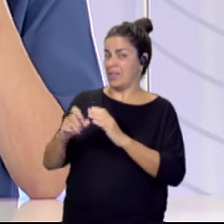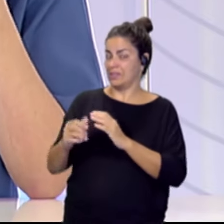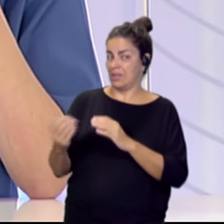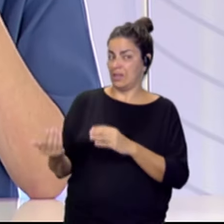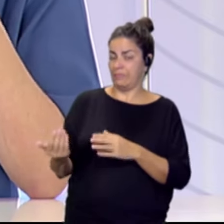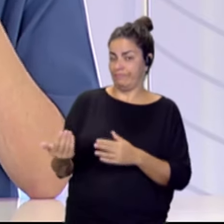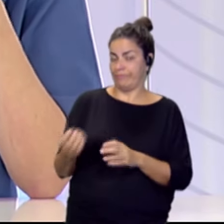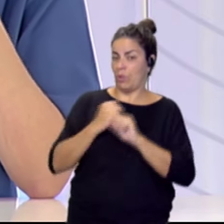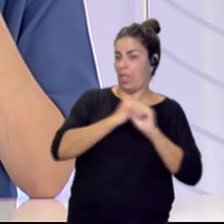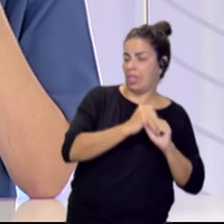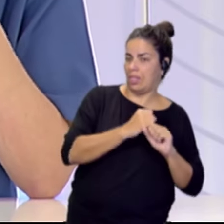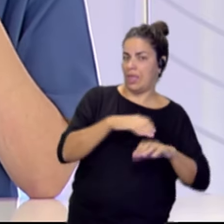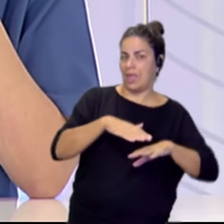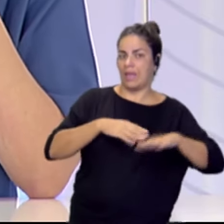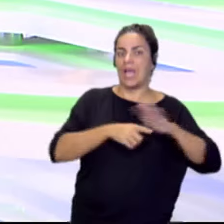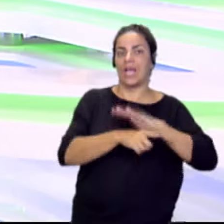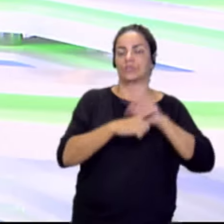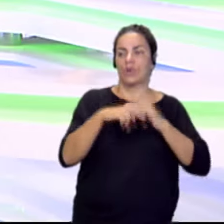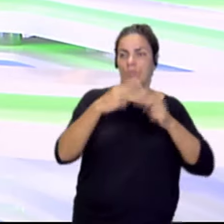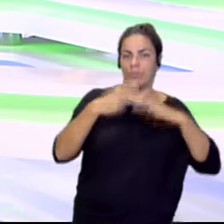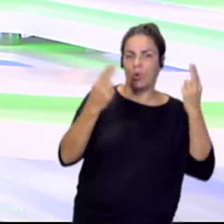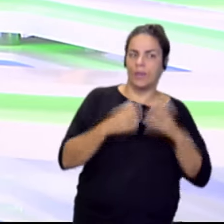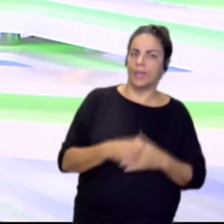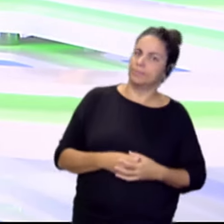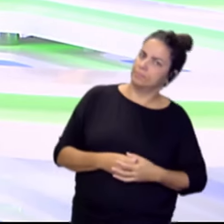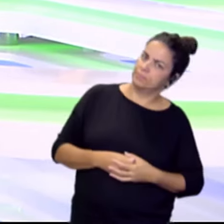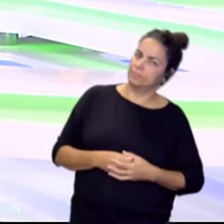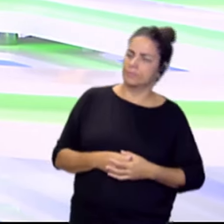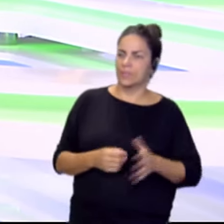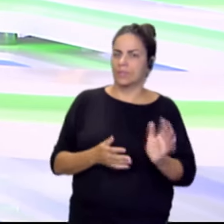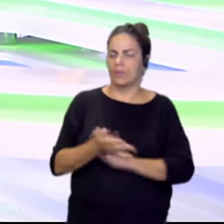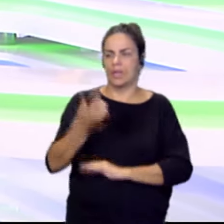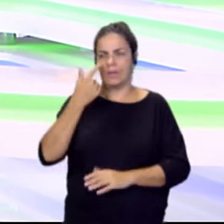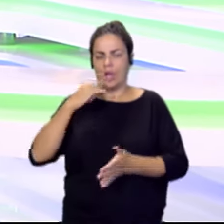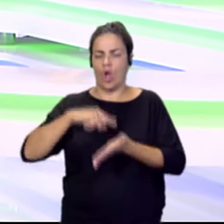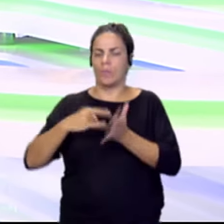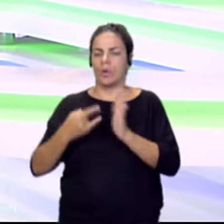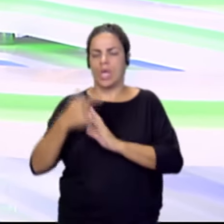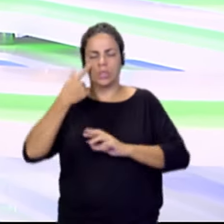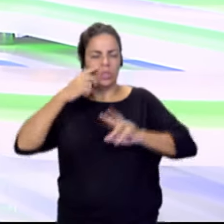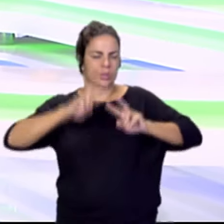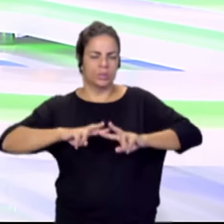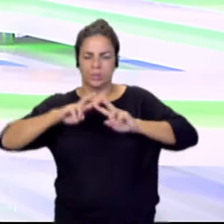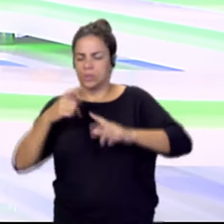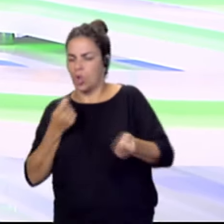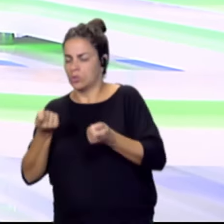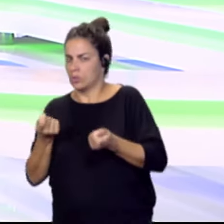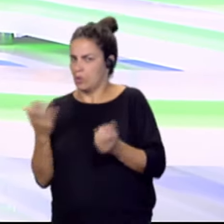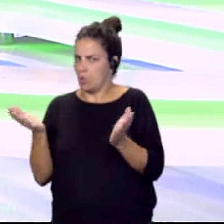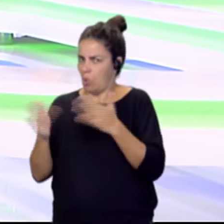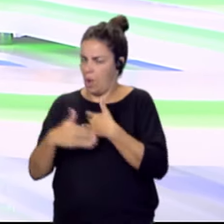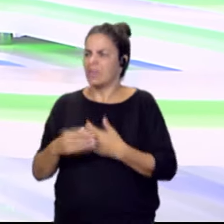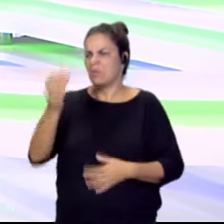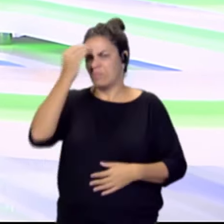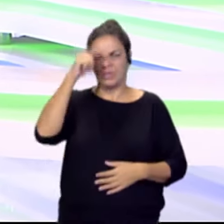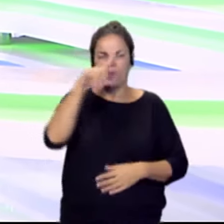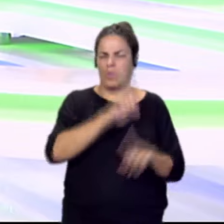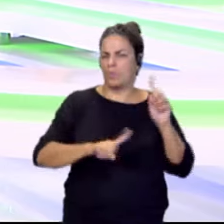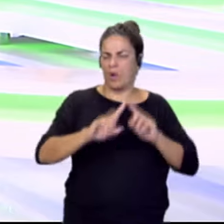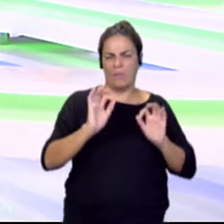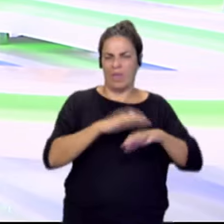poca fiscalidad o poca revisión de los proyectos veo, que creo que es uno de los males endémicos de la administración